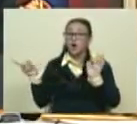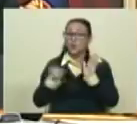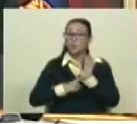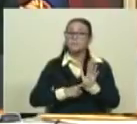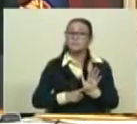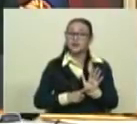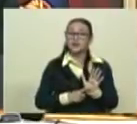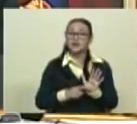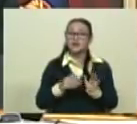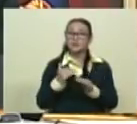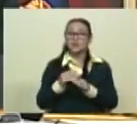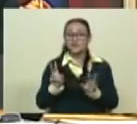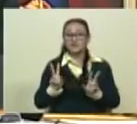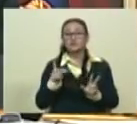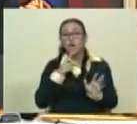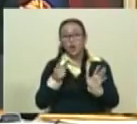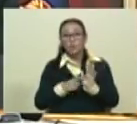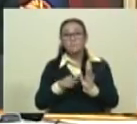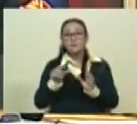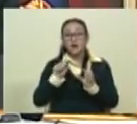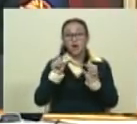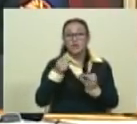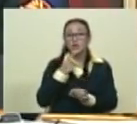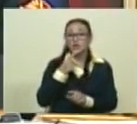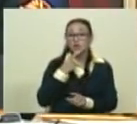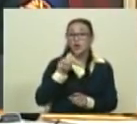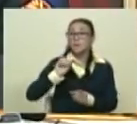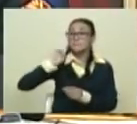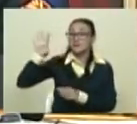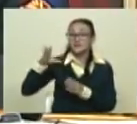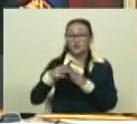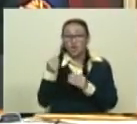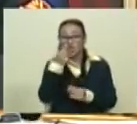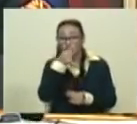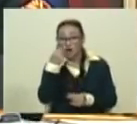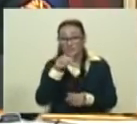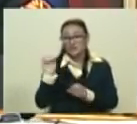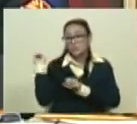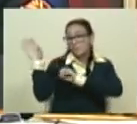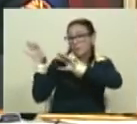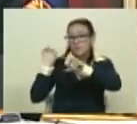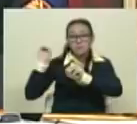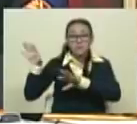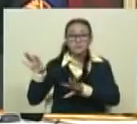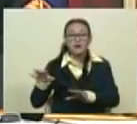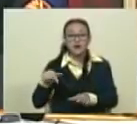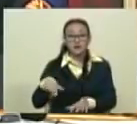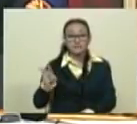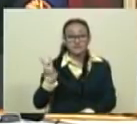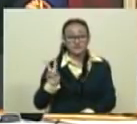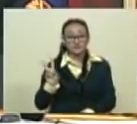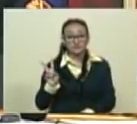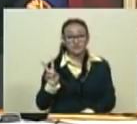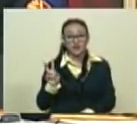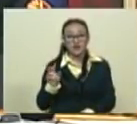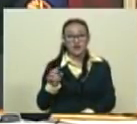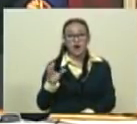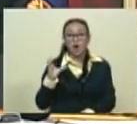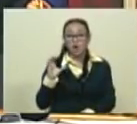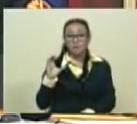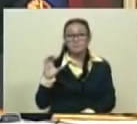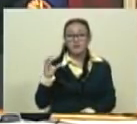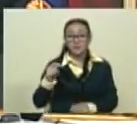Venezuela cumple el código rojo y deporta a todos los narcotraficantes, delincuentes que entran al país, a Colombia le hemos entregado